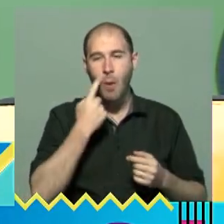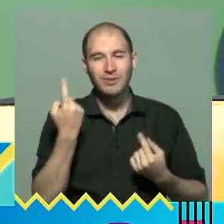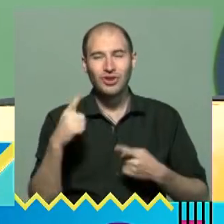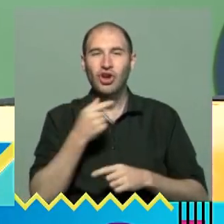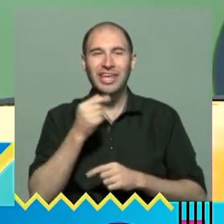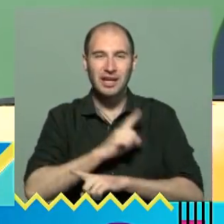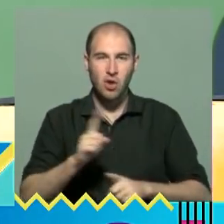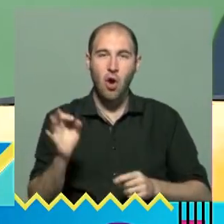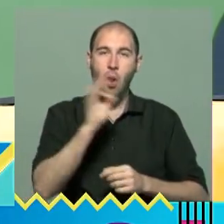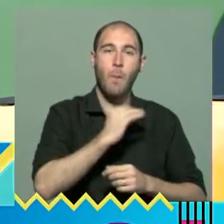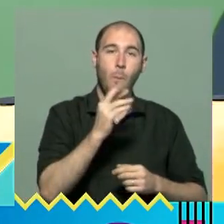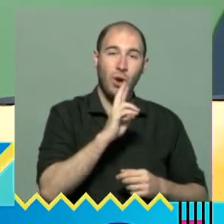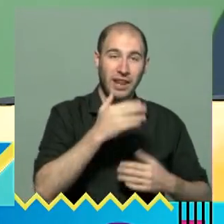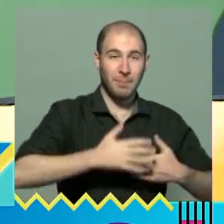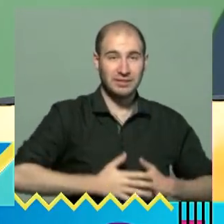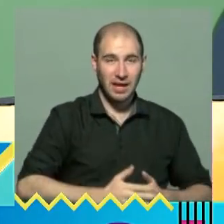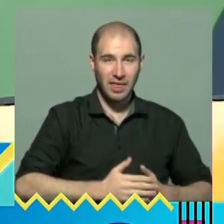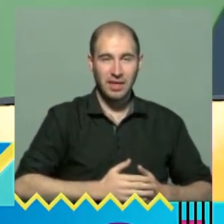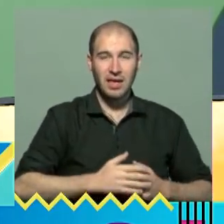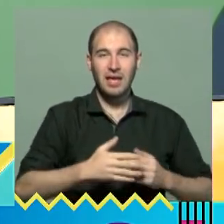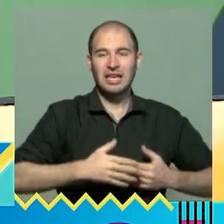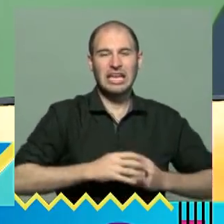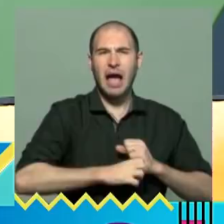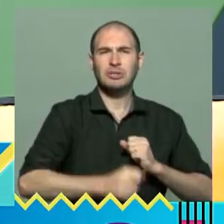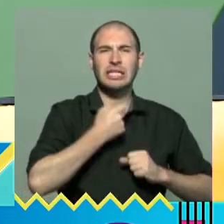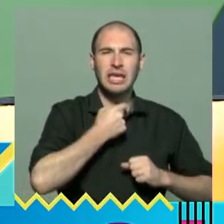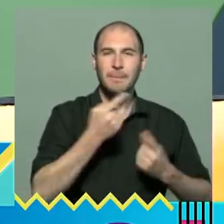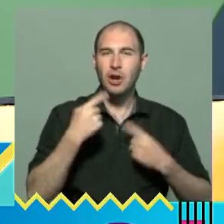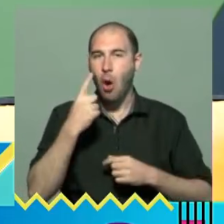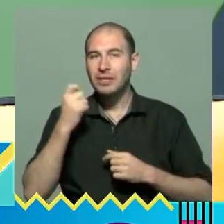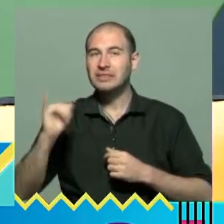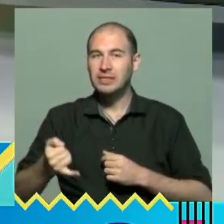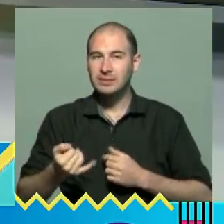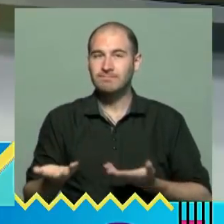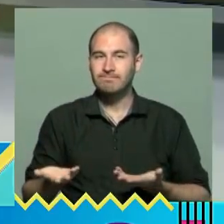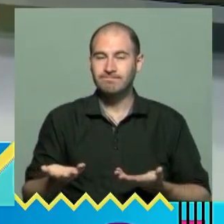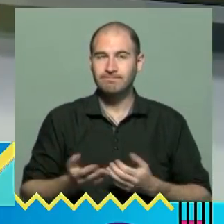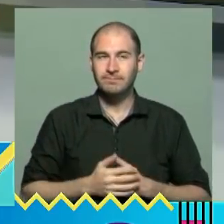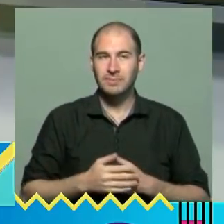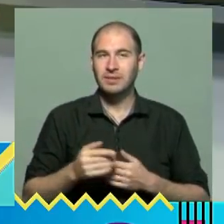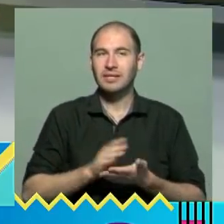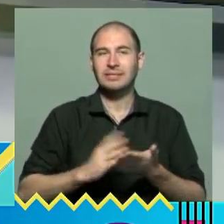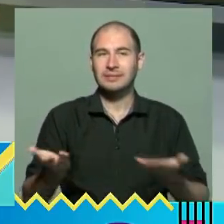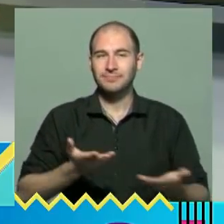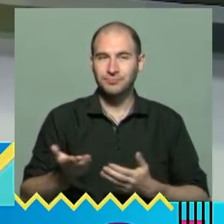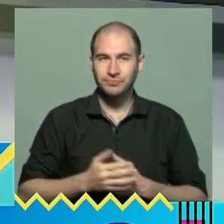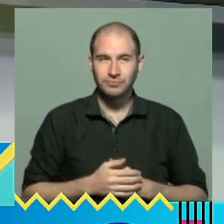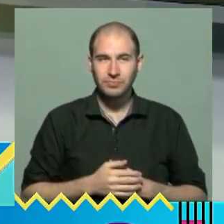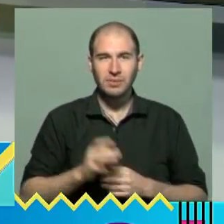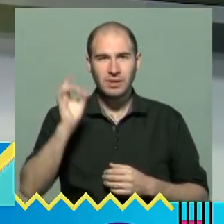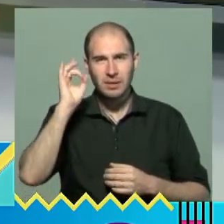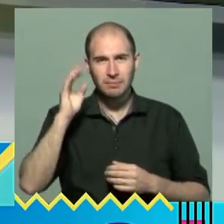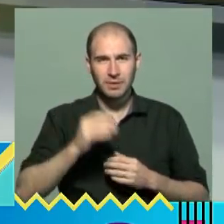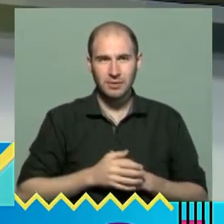quiere, o cuando la mujer está embarazada y no quiere tenerlo, pero el hombre sí quiere. ¿Cuál sería el rol? Sí, perdón,